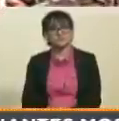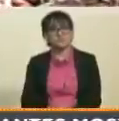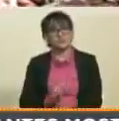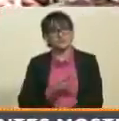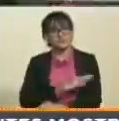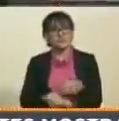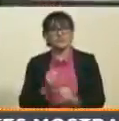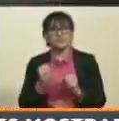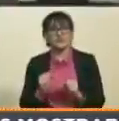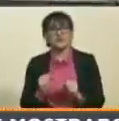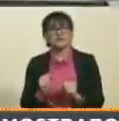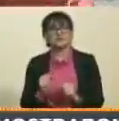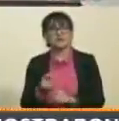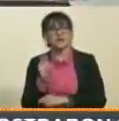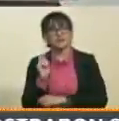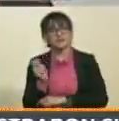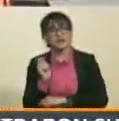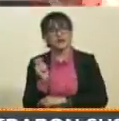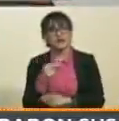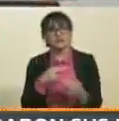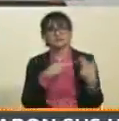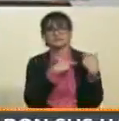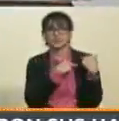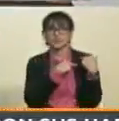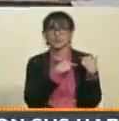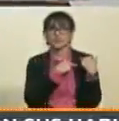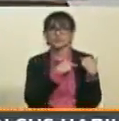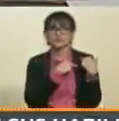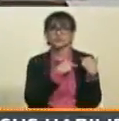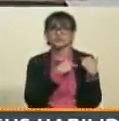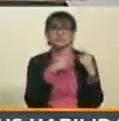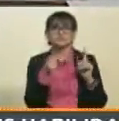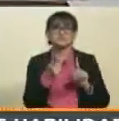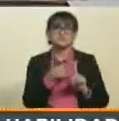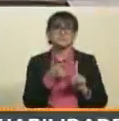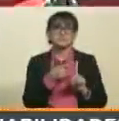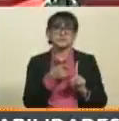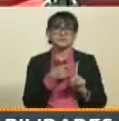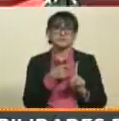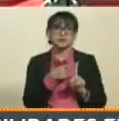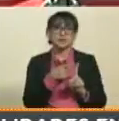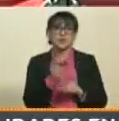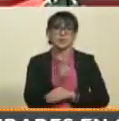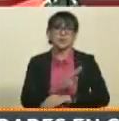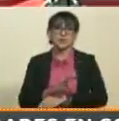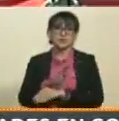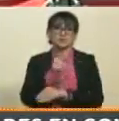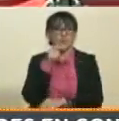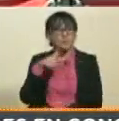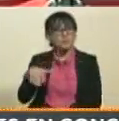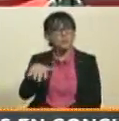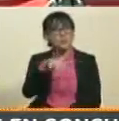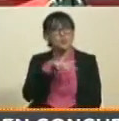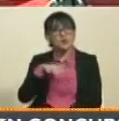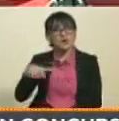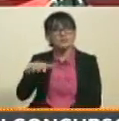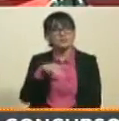fuerza en las tareas centrales. La primera de ellas, la protección del pueblo.